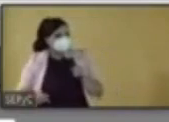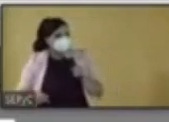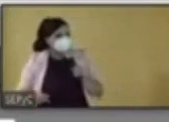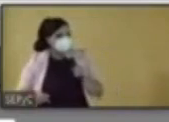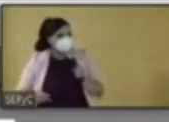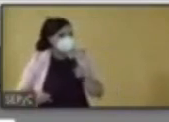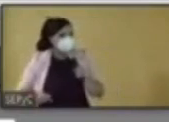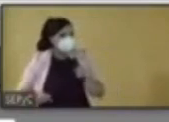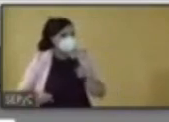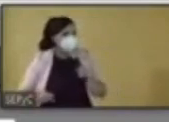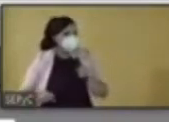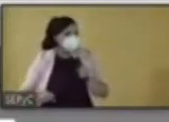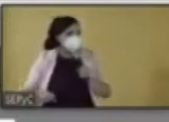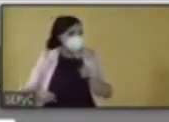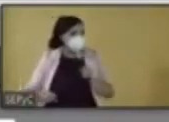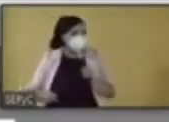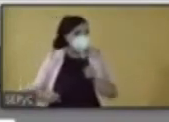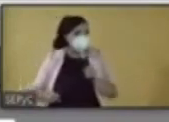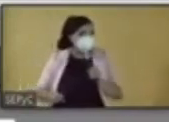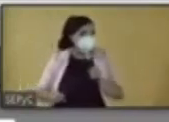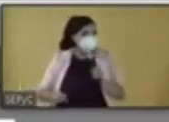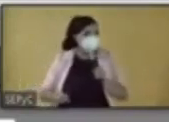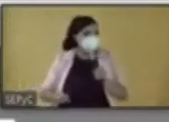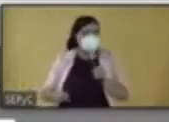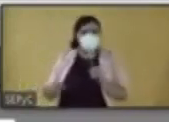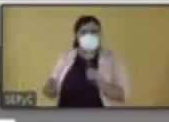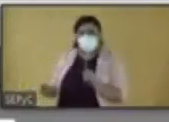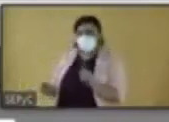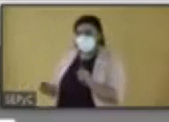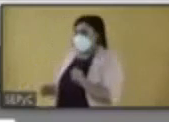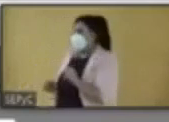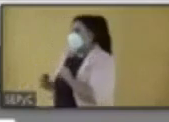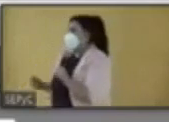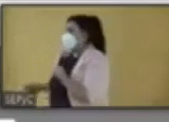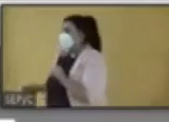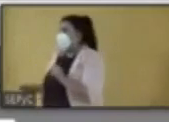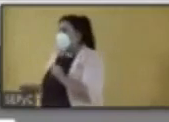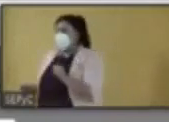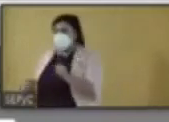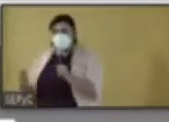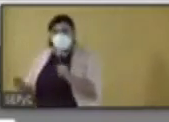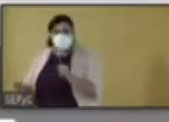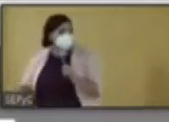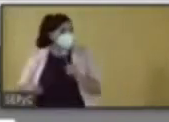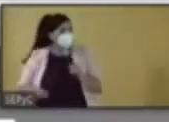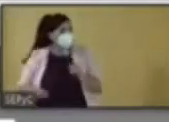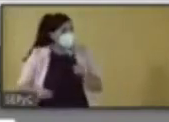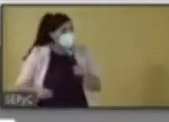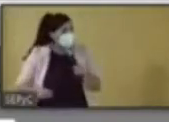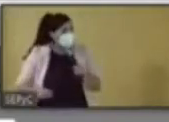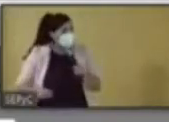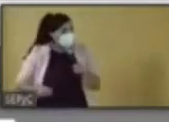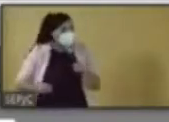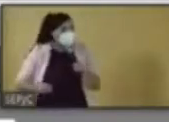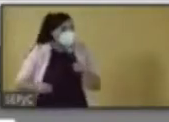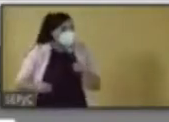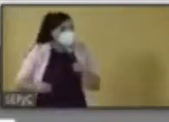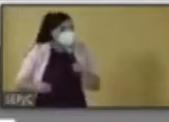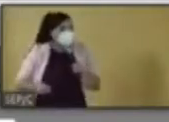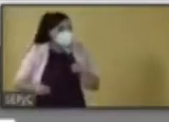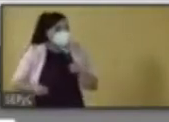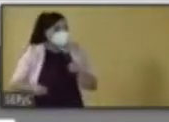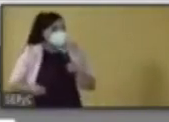Monto de adquisición, es decir, cuánto pagué por esa casa, por ese local, por ese departamento, por ese terreno. Y en su